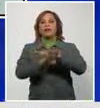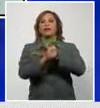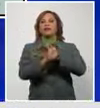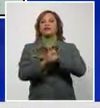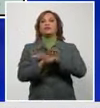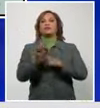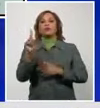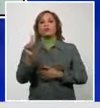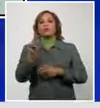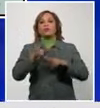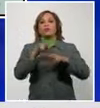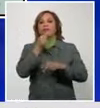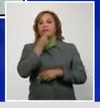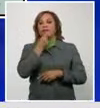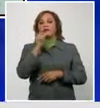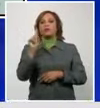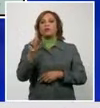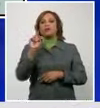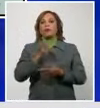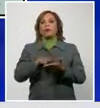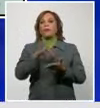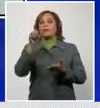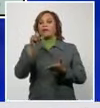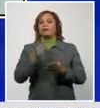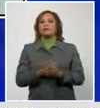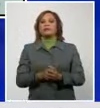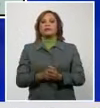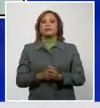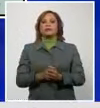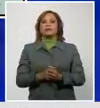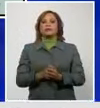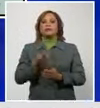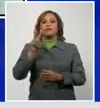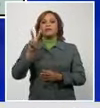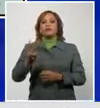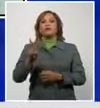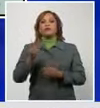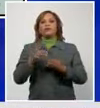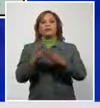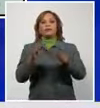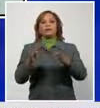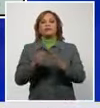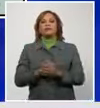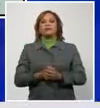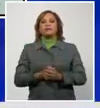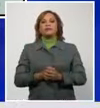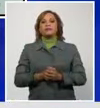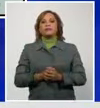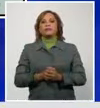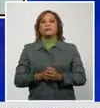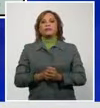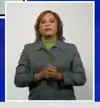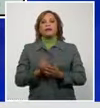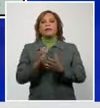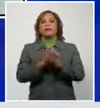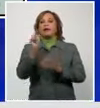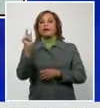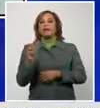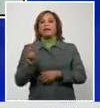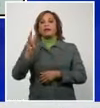Habana Vieja, 1 de Plaza de la Revolución, 2 de San Miguel del Padrón, de Mayabeque son